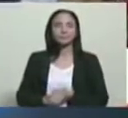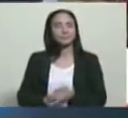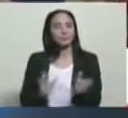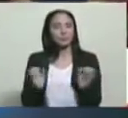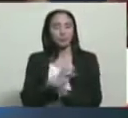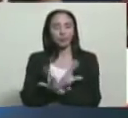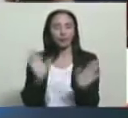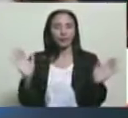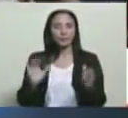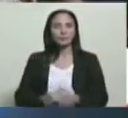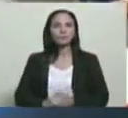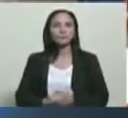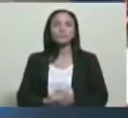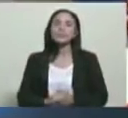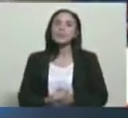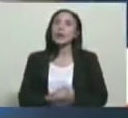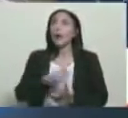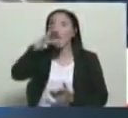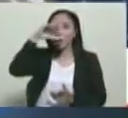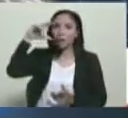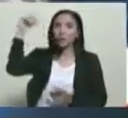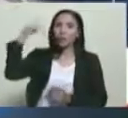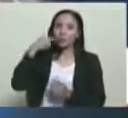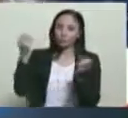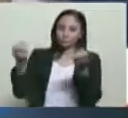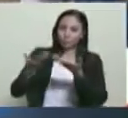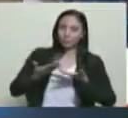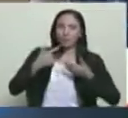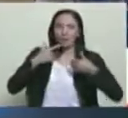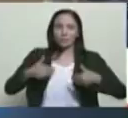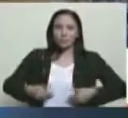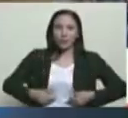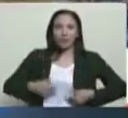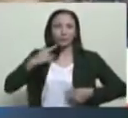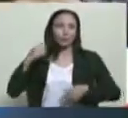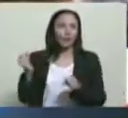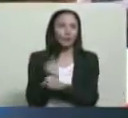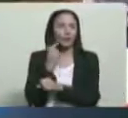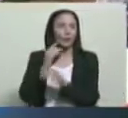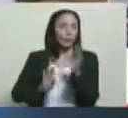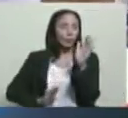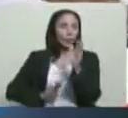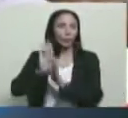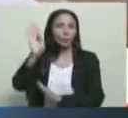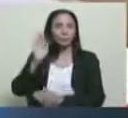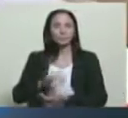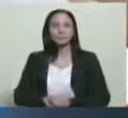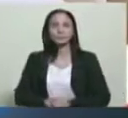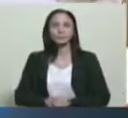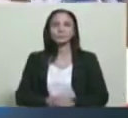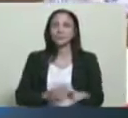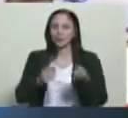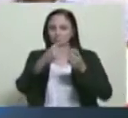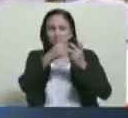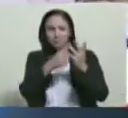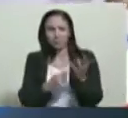proveerá. Y Dios está proveyendo el esfuerzo, el trabajo y el fruto, multiplicando el fororo,